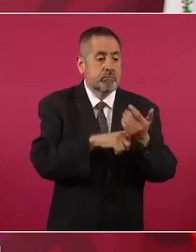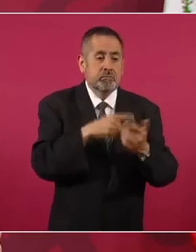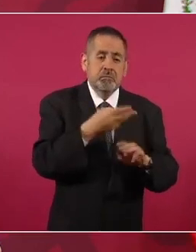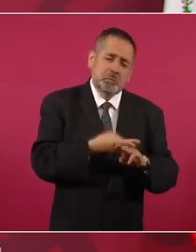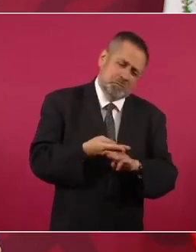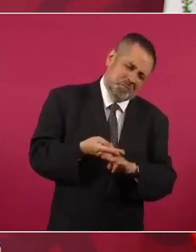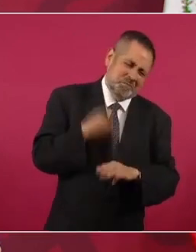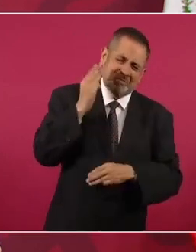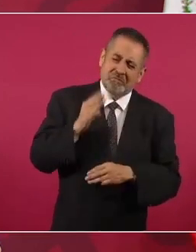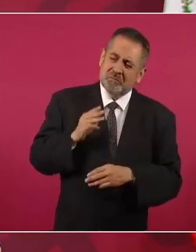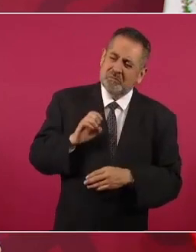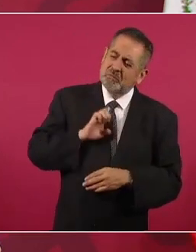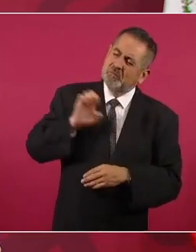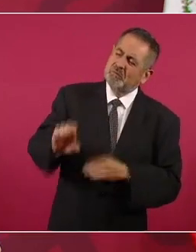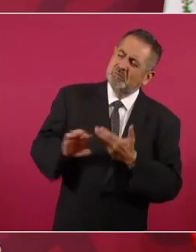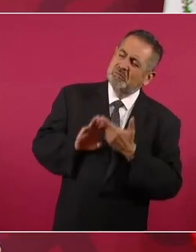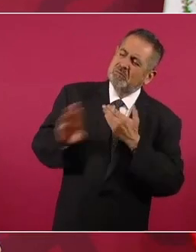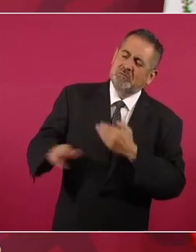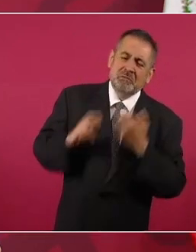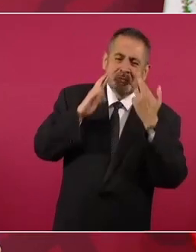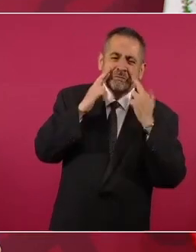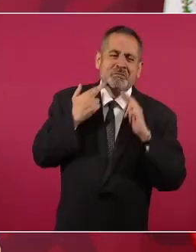racistas,